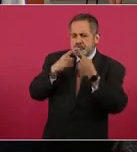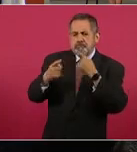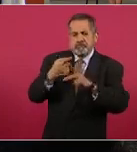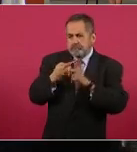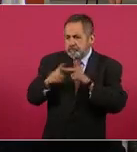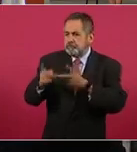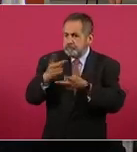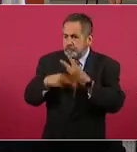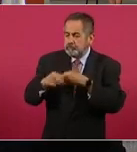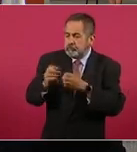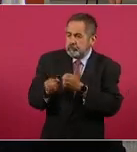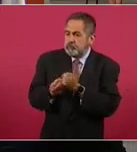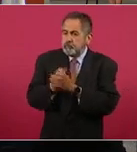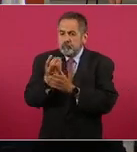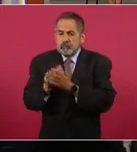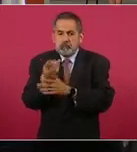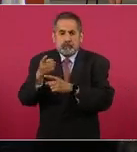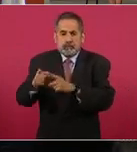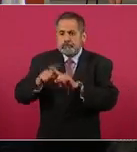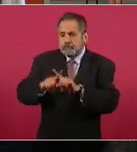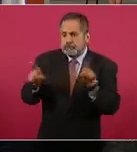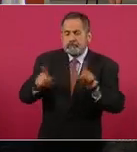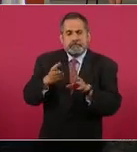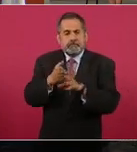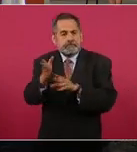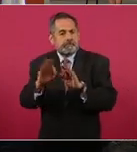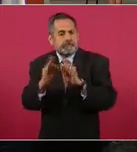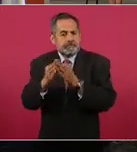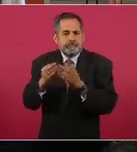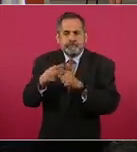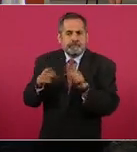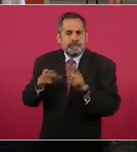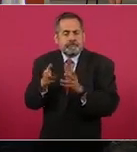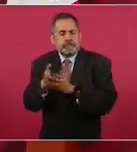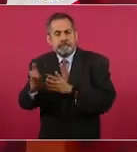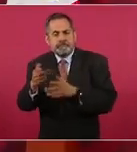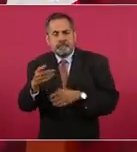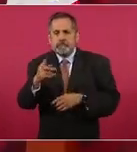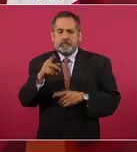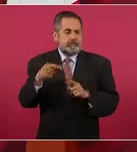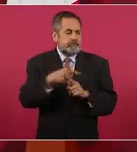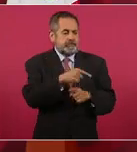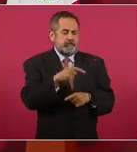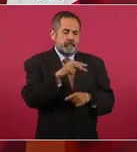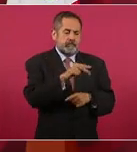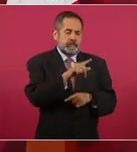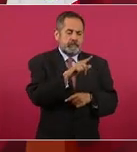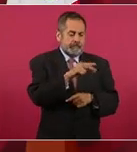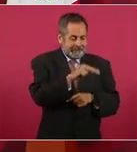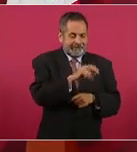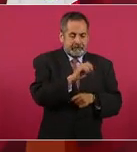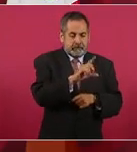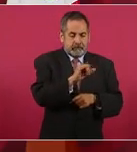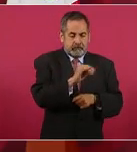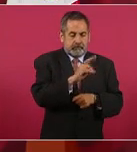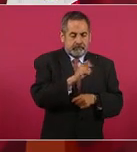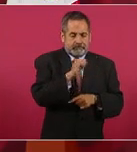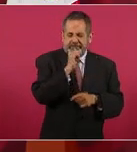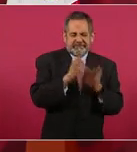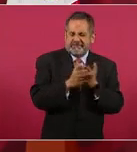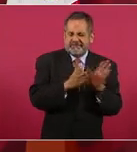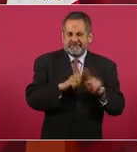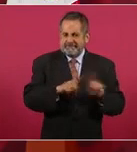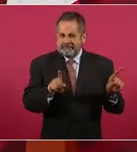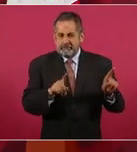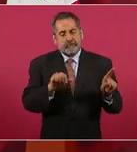también una salida distinta, digamos, una salida no neoliberal, sino justamente la construcción de